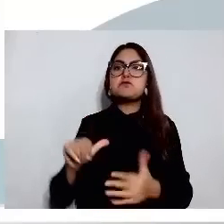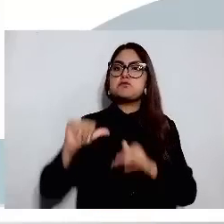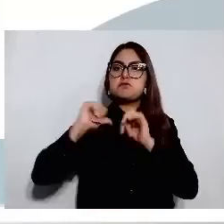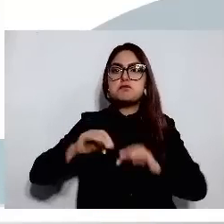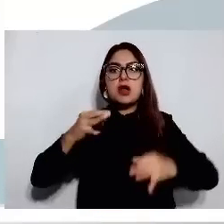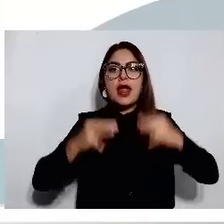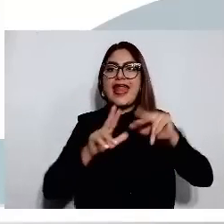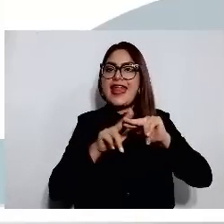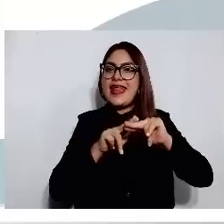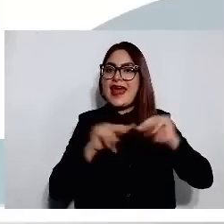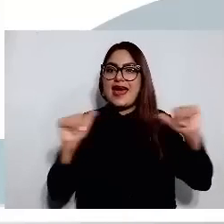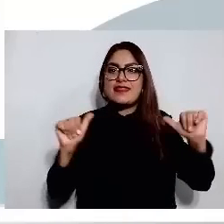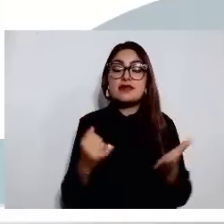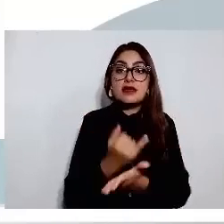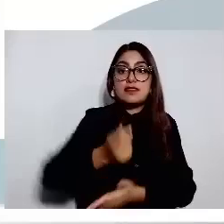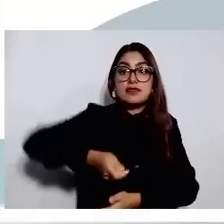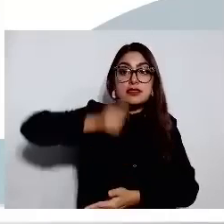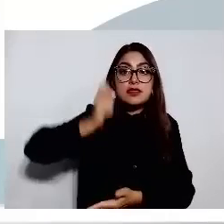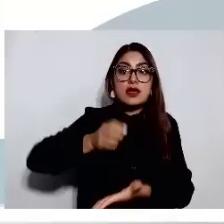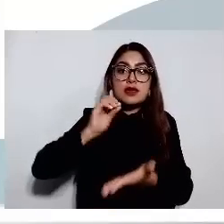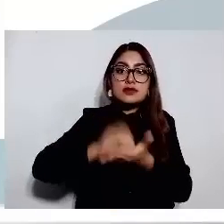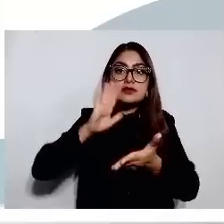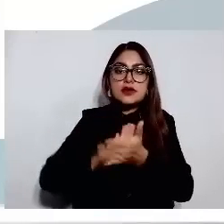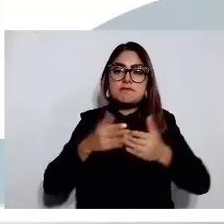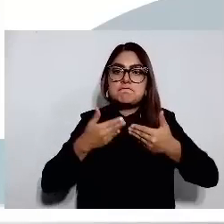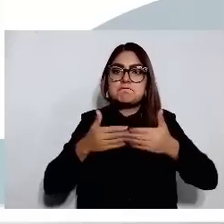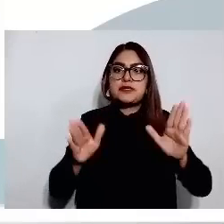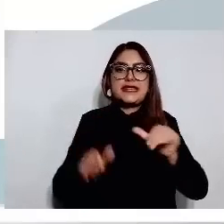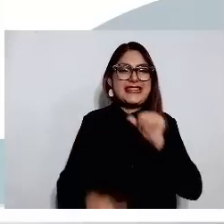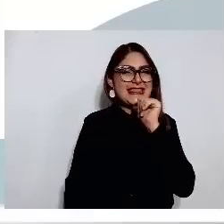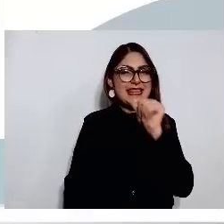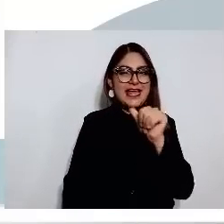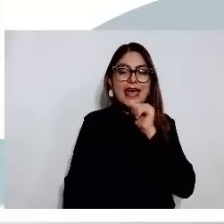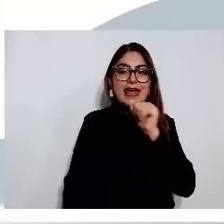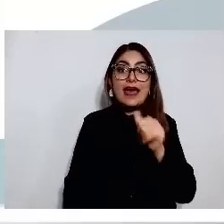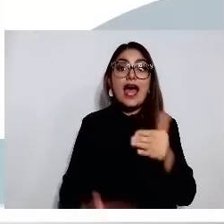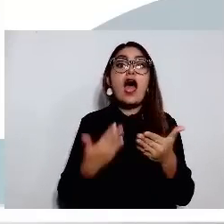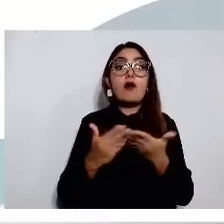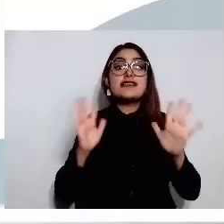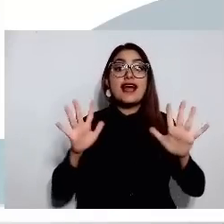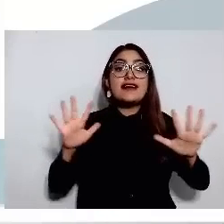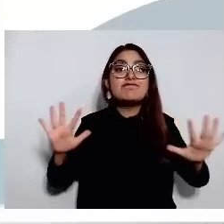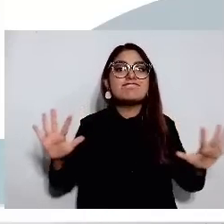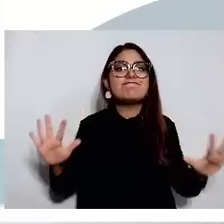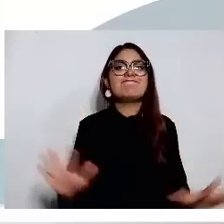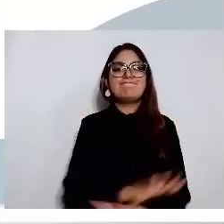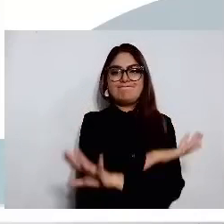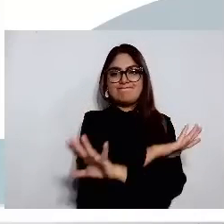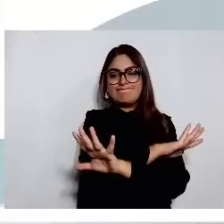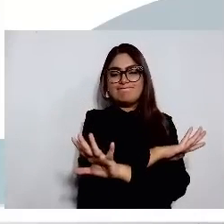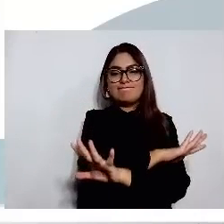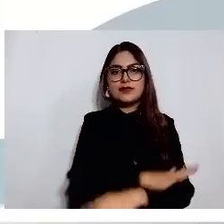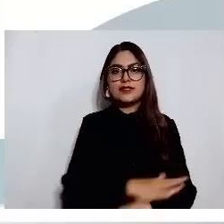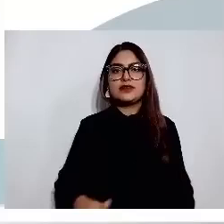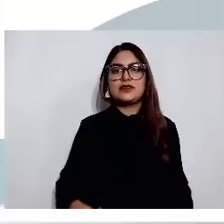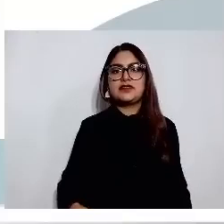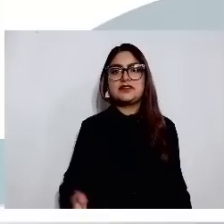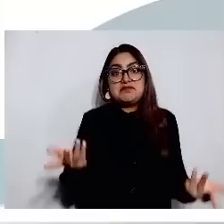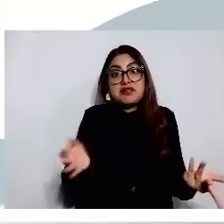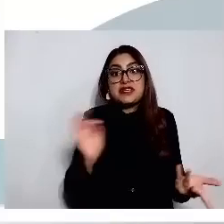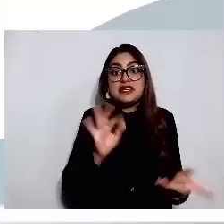nivel nacional. Sin embargo, esto ha cambiado drásticamente. Yo no sé si es el contexto, pero ha